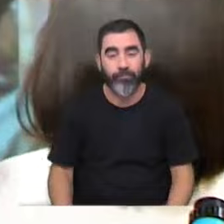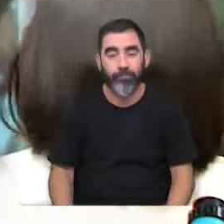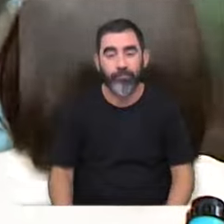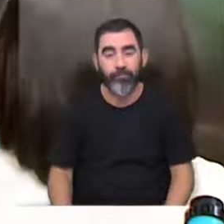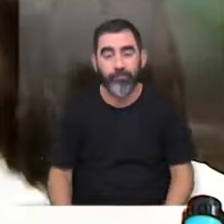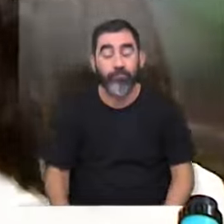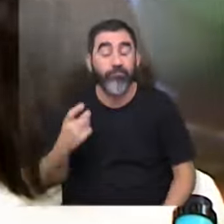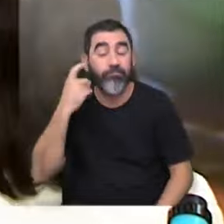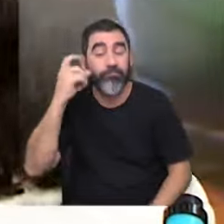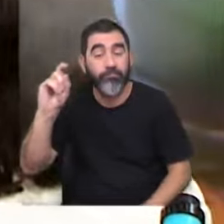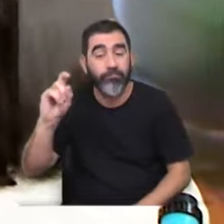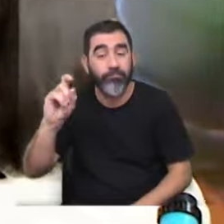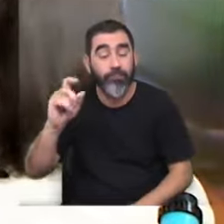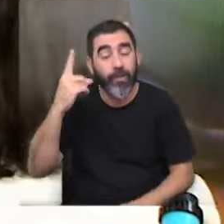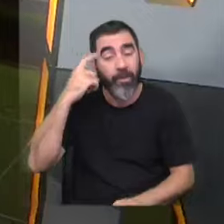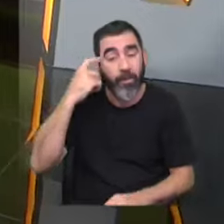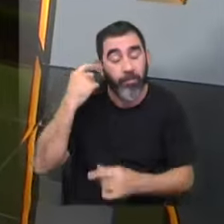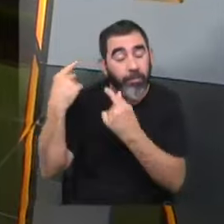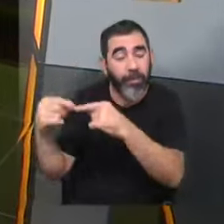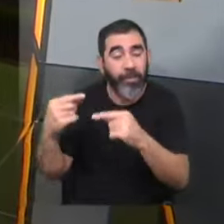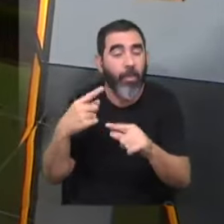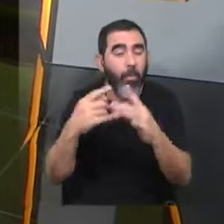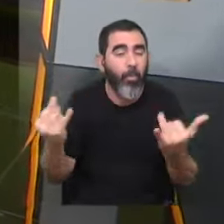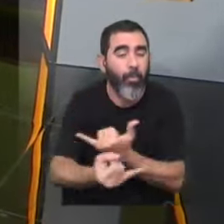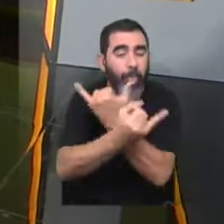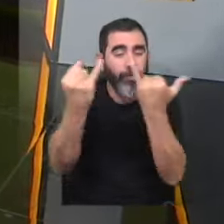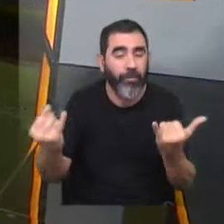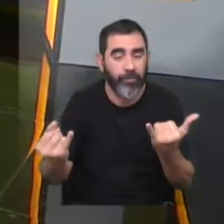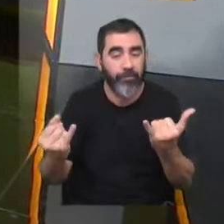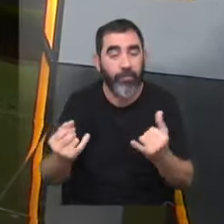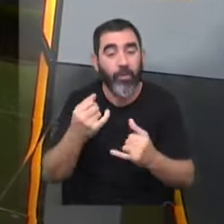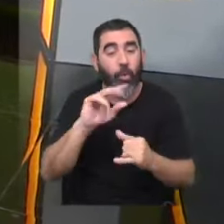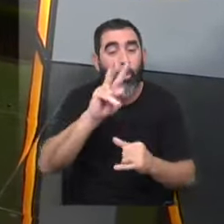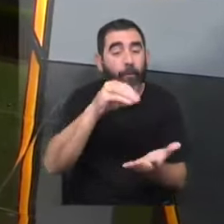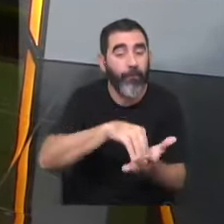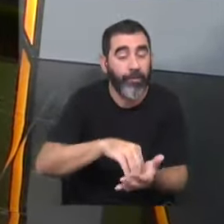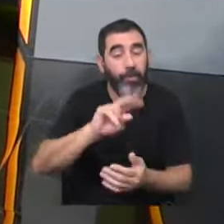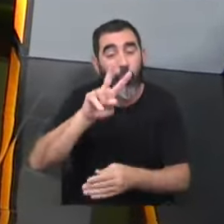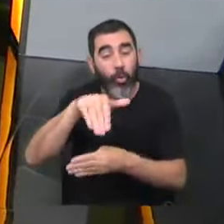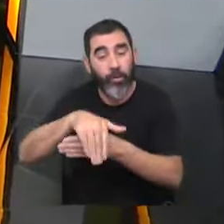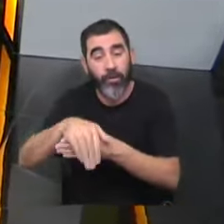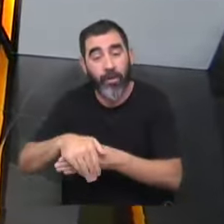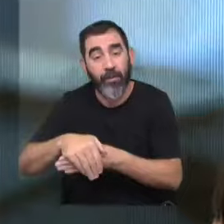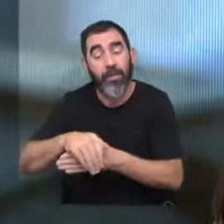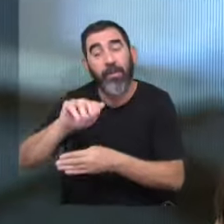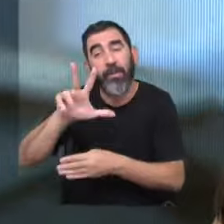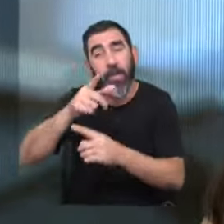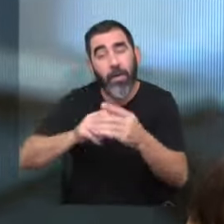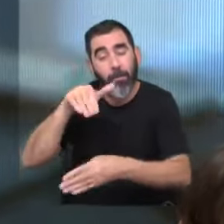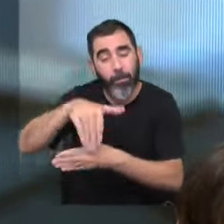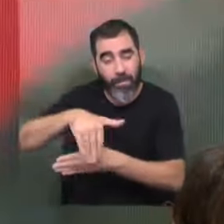y la idea es hacer un experimento diferente cada día. Vamos a estar en dos ediciones, a las 14 horas y a las